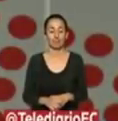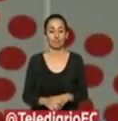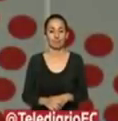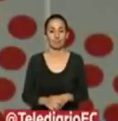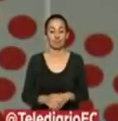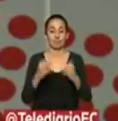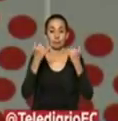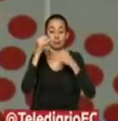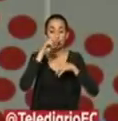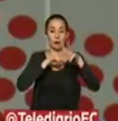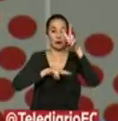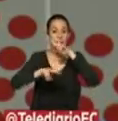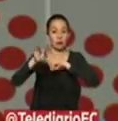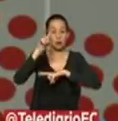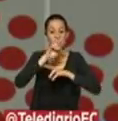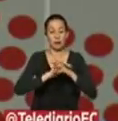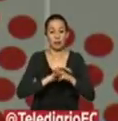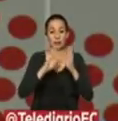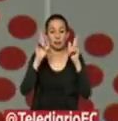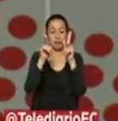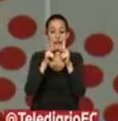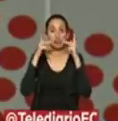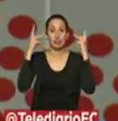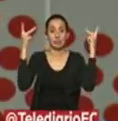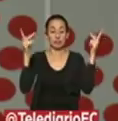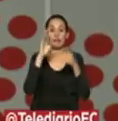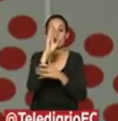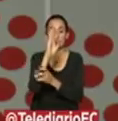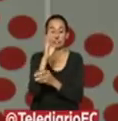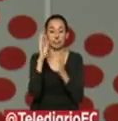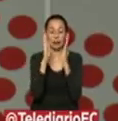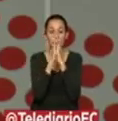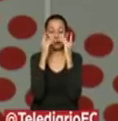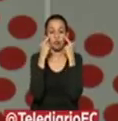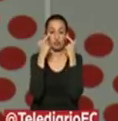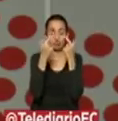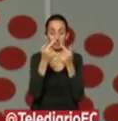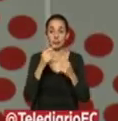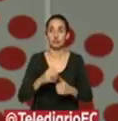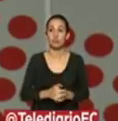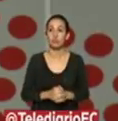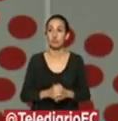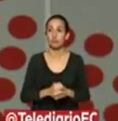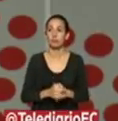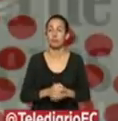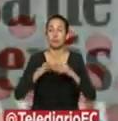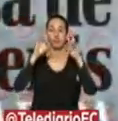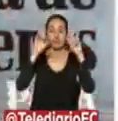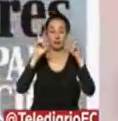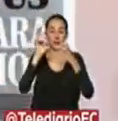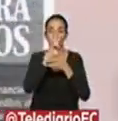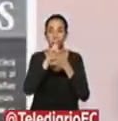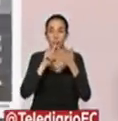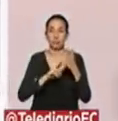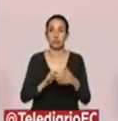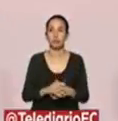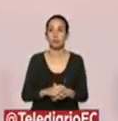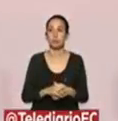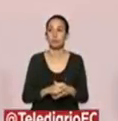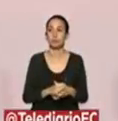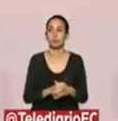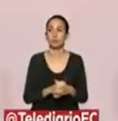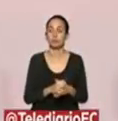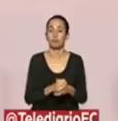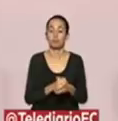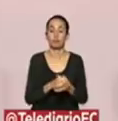Y ahora vamos a revisar los principales titulares en la portada de diario El Telégrafo. Preste atención, estos son los temas que se destacan.